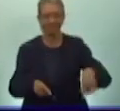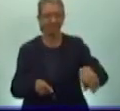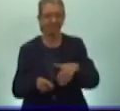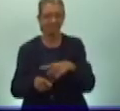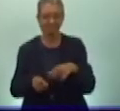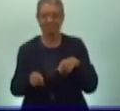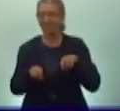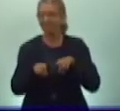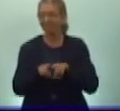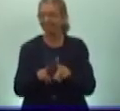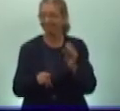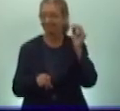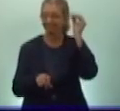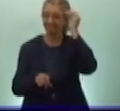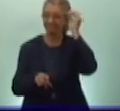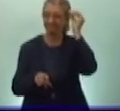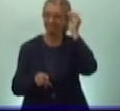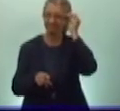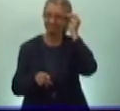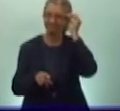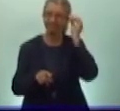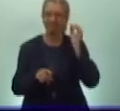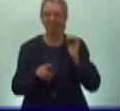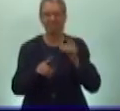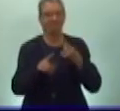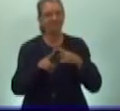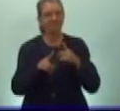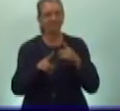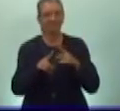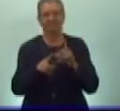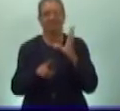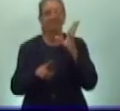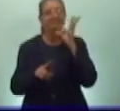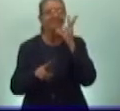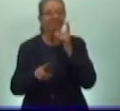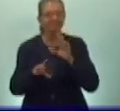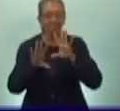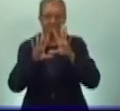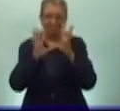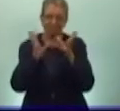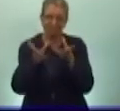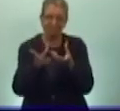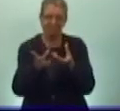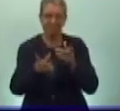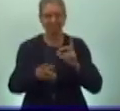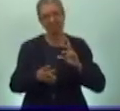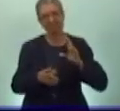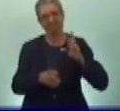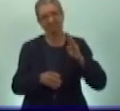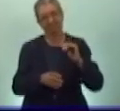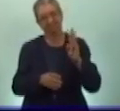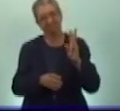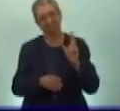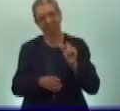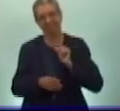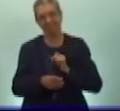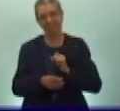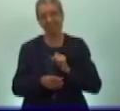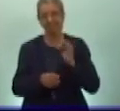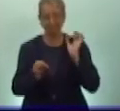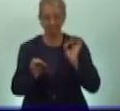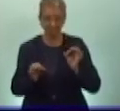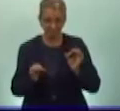juntos aprender acerca del mundo maravilloso que resultan ser las matemáticas. Durante los encuentros que hemos